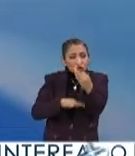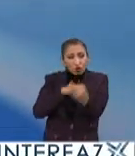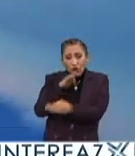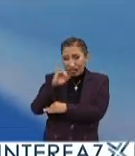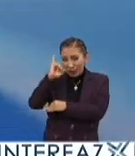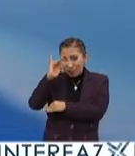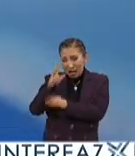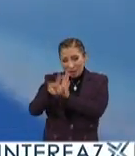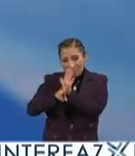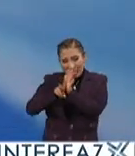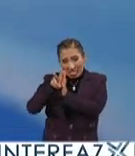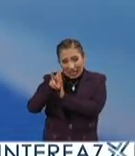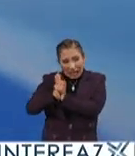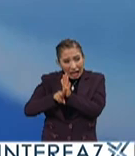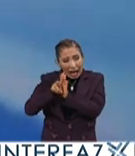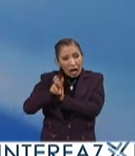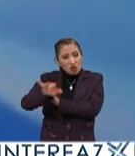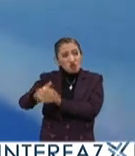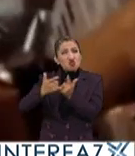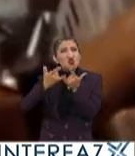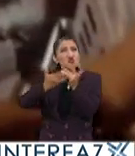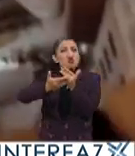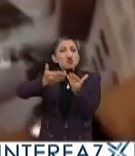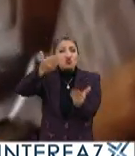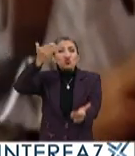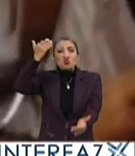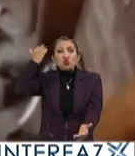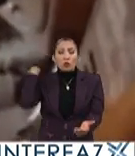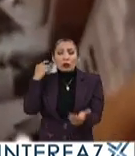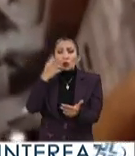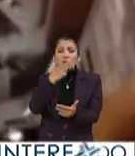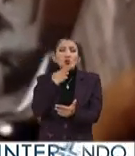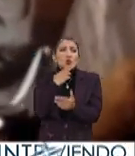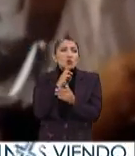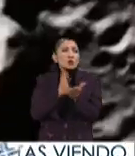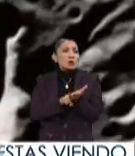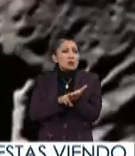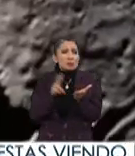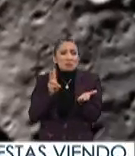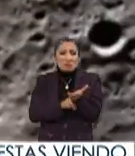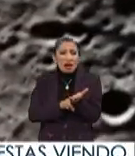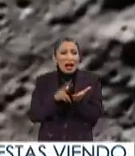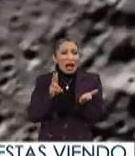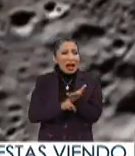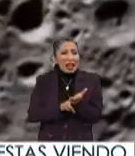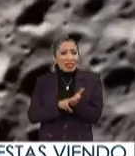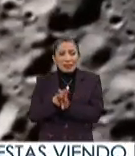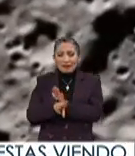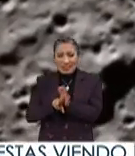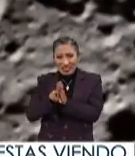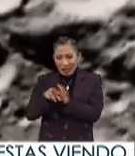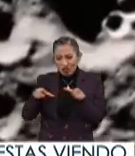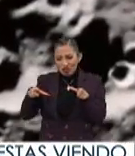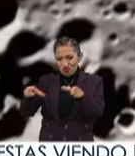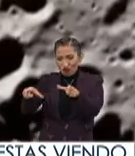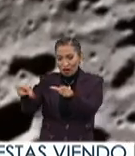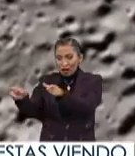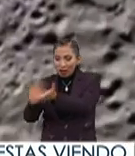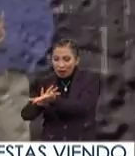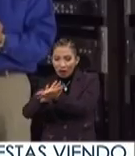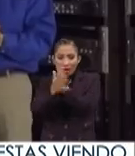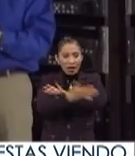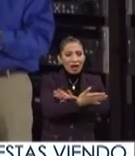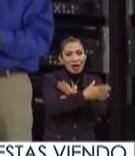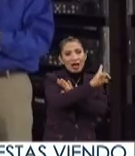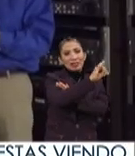todos esos videos que son históricos, que es un tesoro nacional de las videocaseteras, a